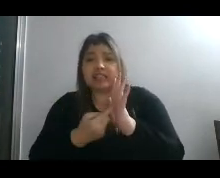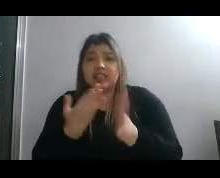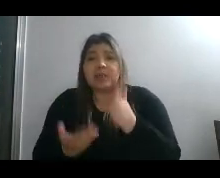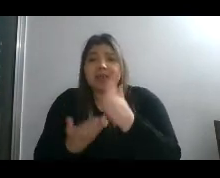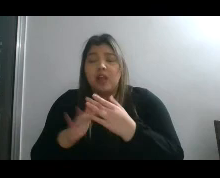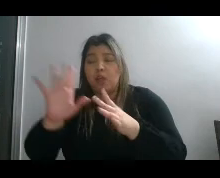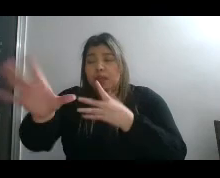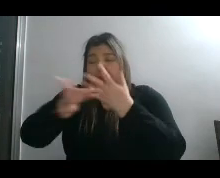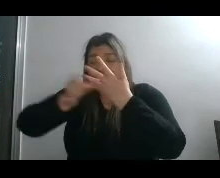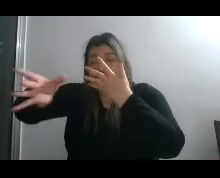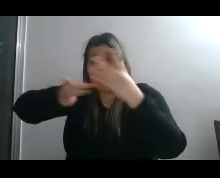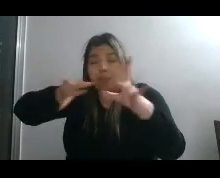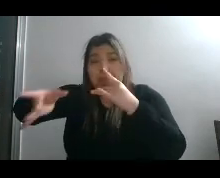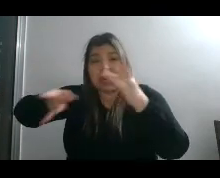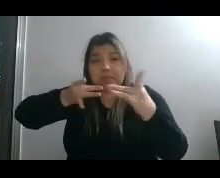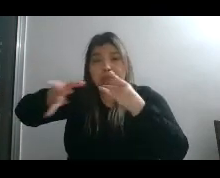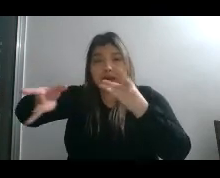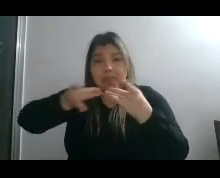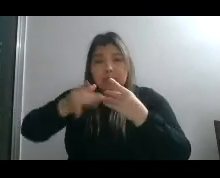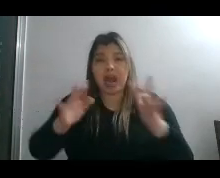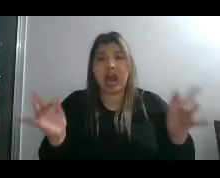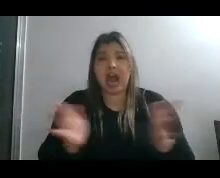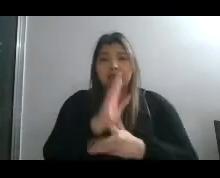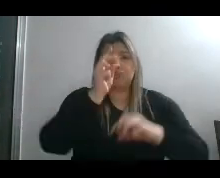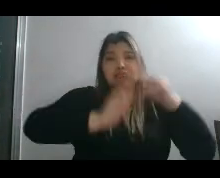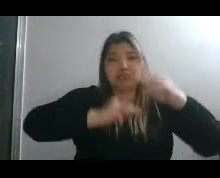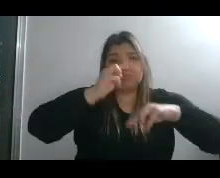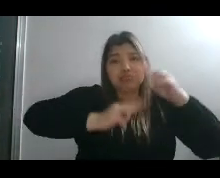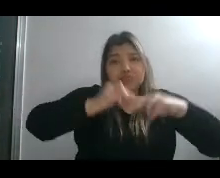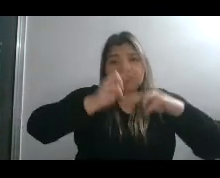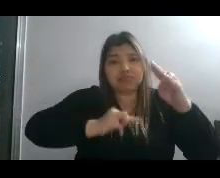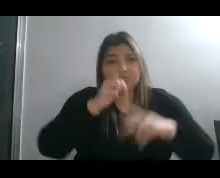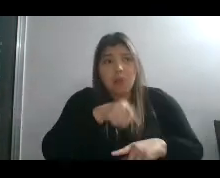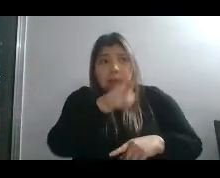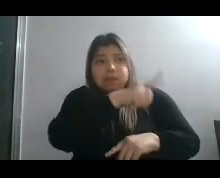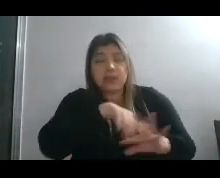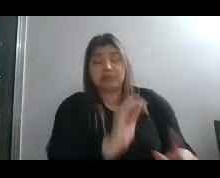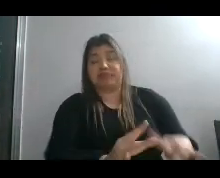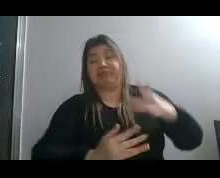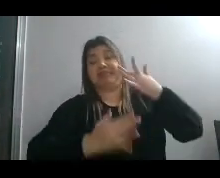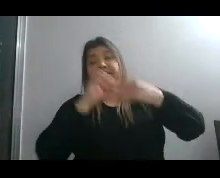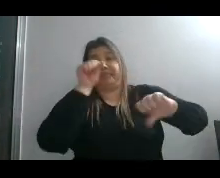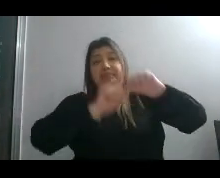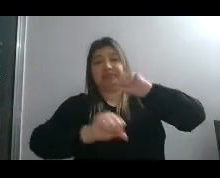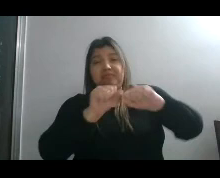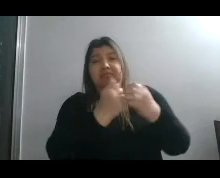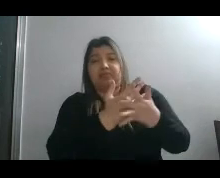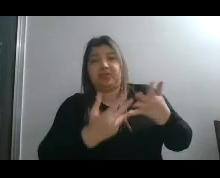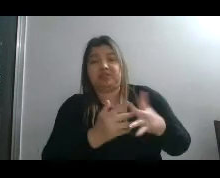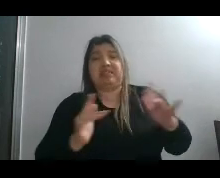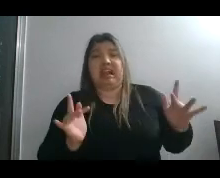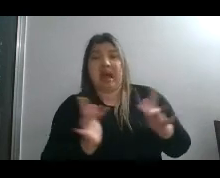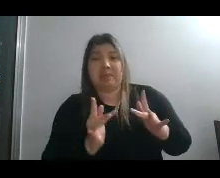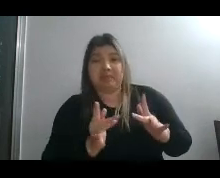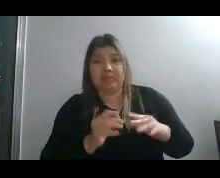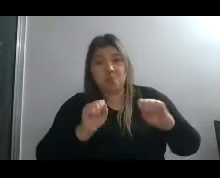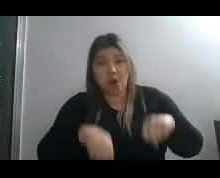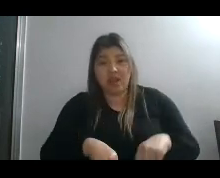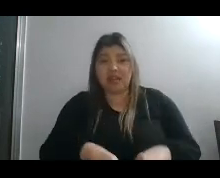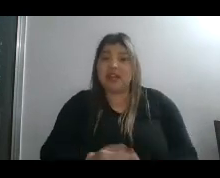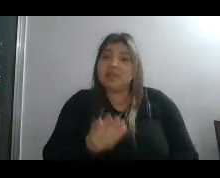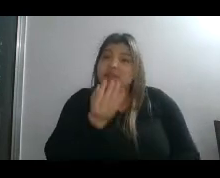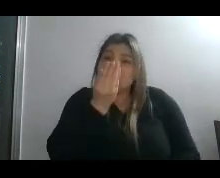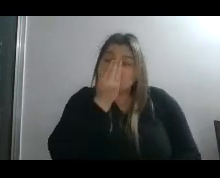EPP deberían utilizarse en este sector? Eso es una pregunta muy importante. Las mascarillas N95 no